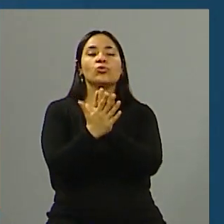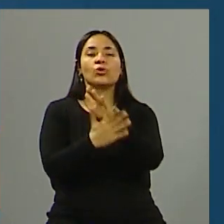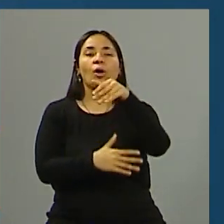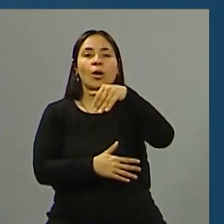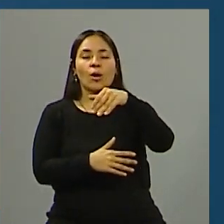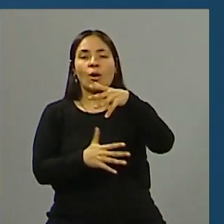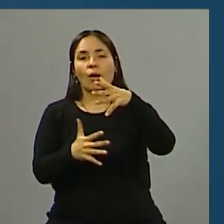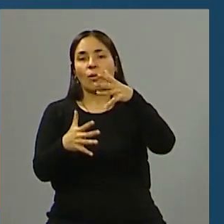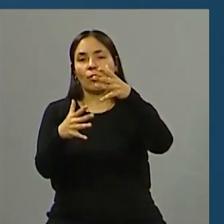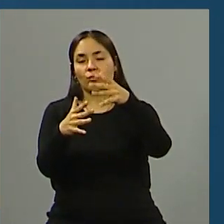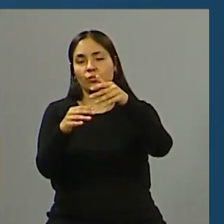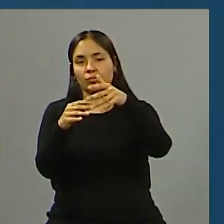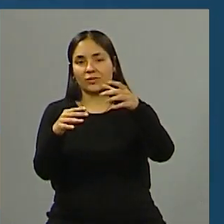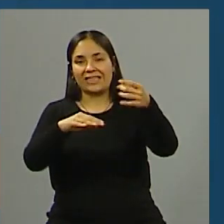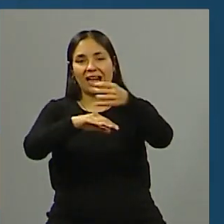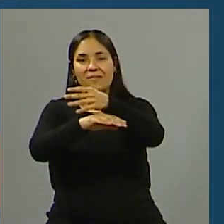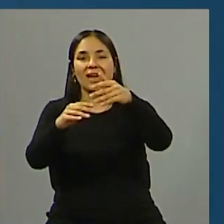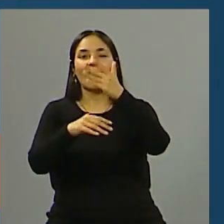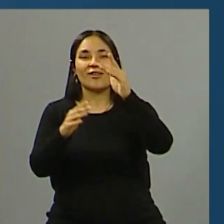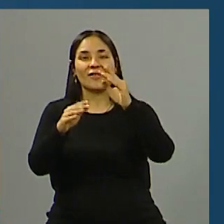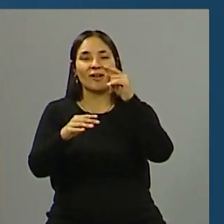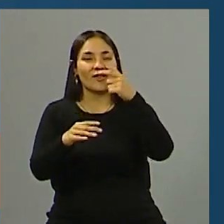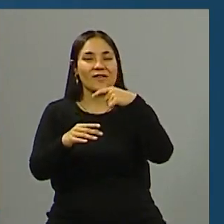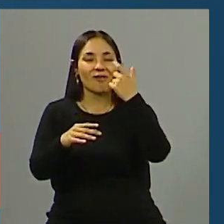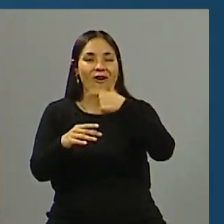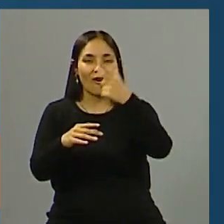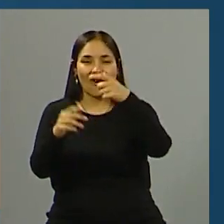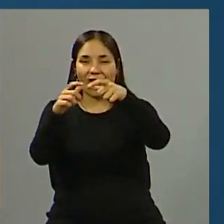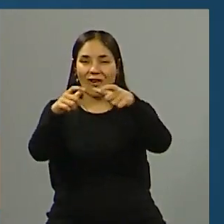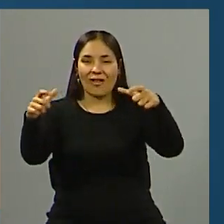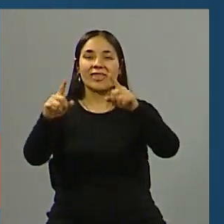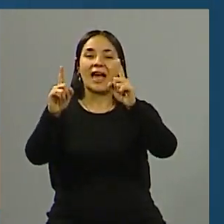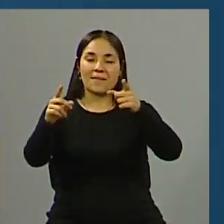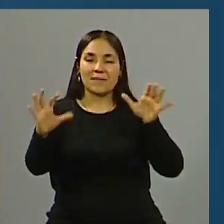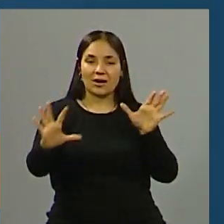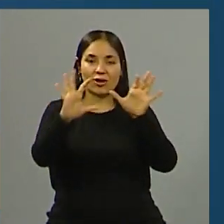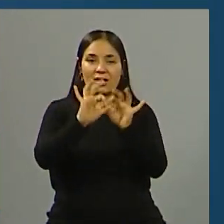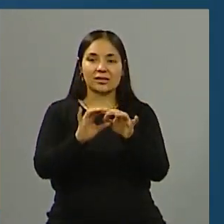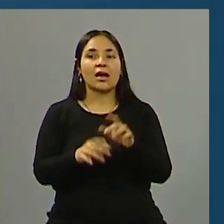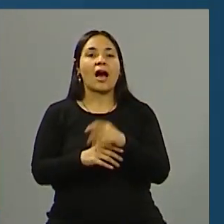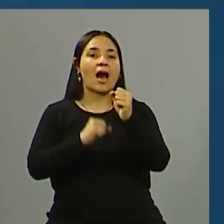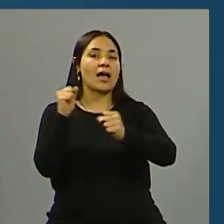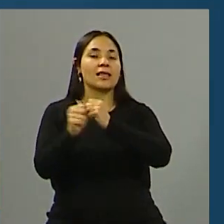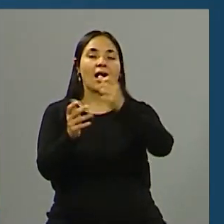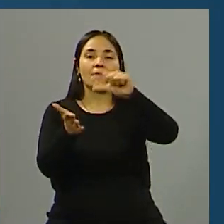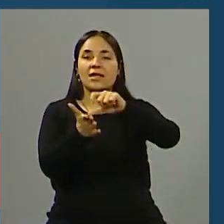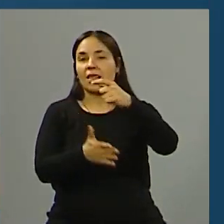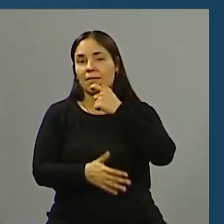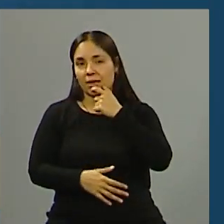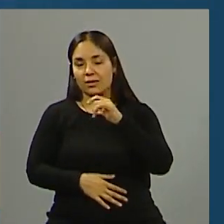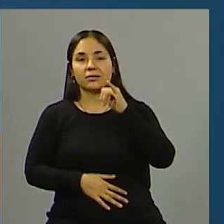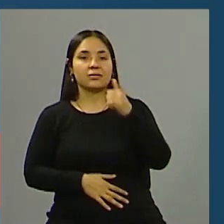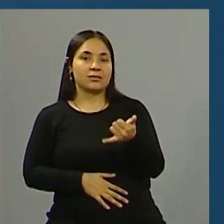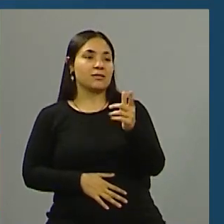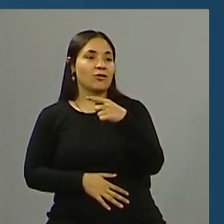la zona del Gran Mendoza. Me parece que es sin duda también la expectativa que nos genera a nosotros, ¿no? Como mendocinos y mendocinas, que